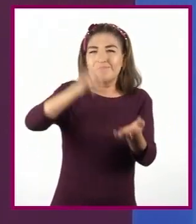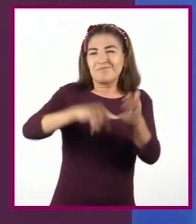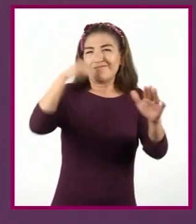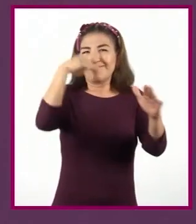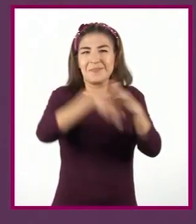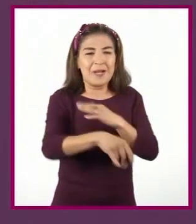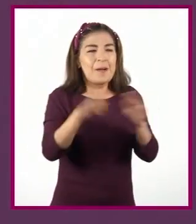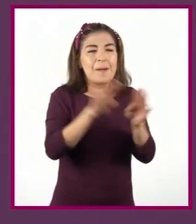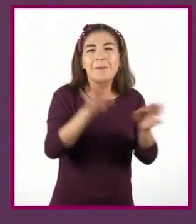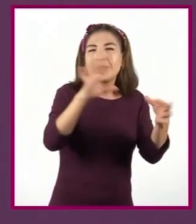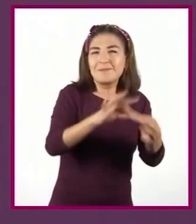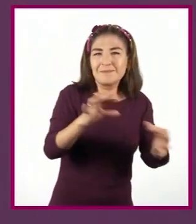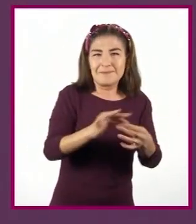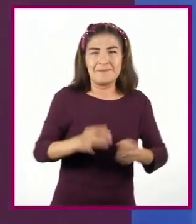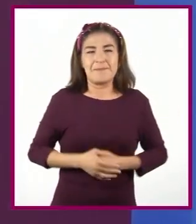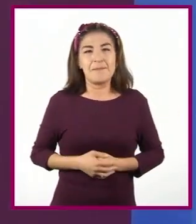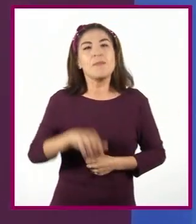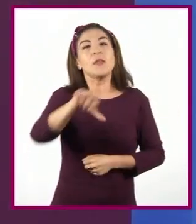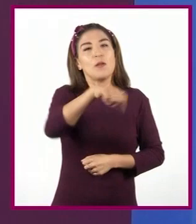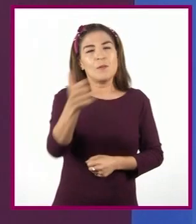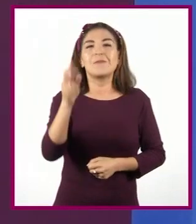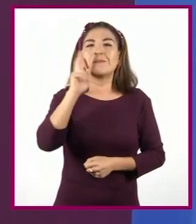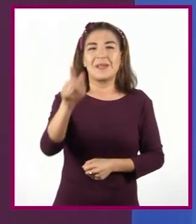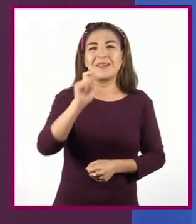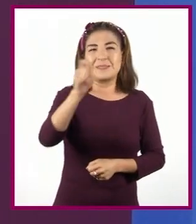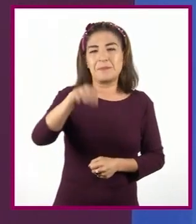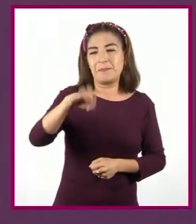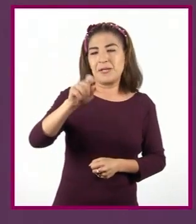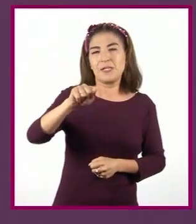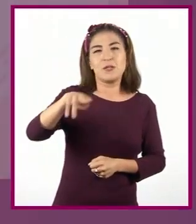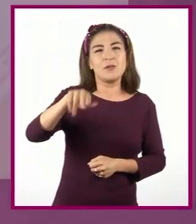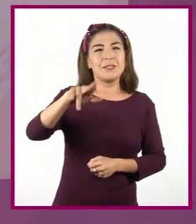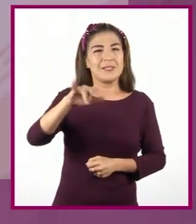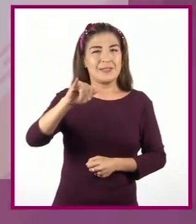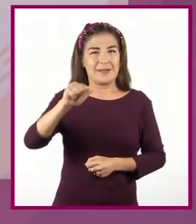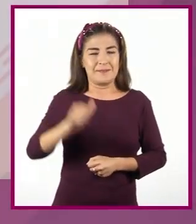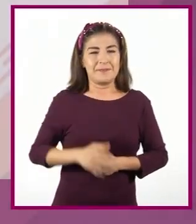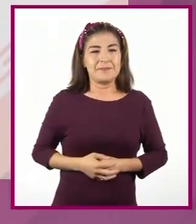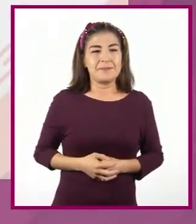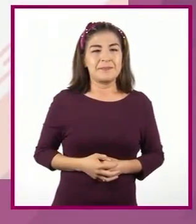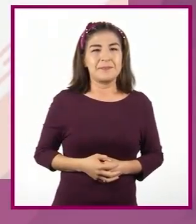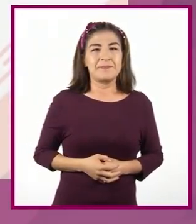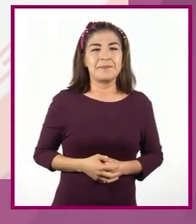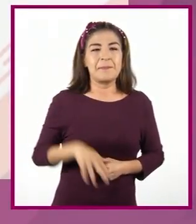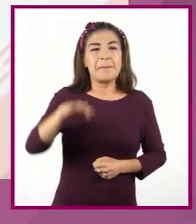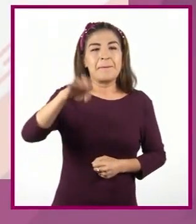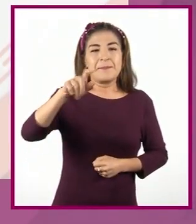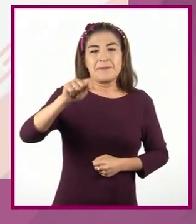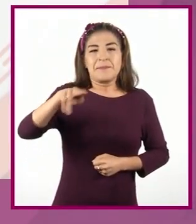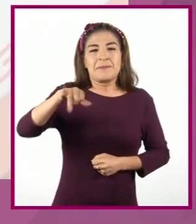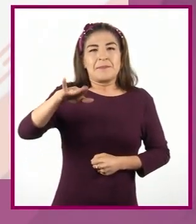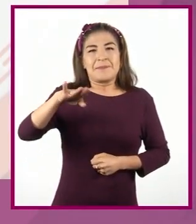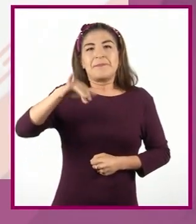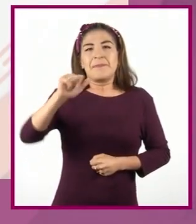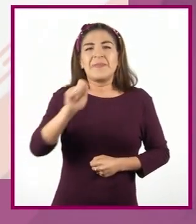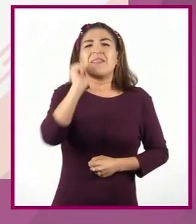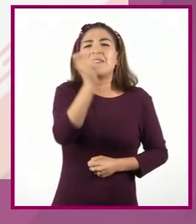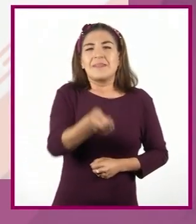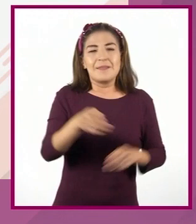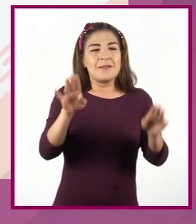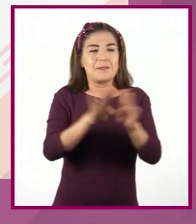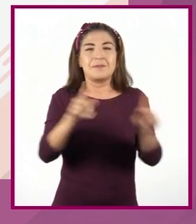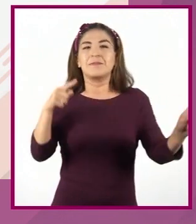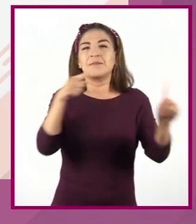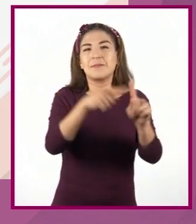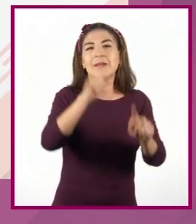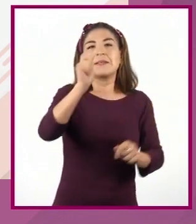cuento. Ahora vayamos a observar lo que es la metonimia. La metonimia consiste en designar